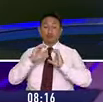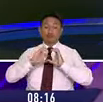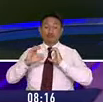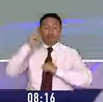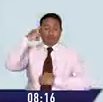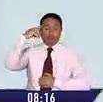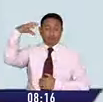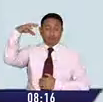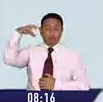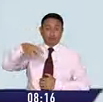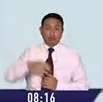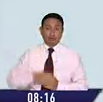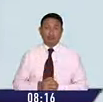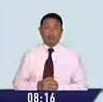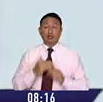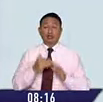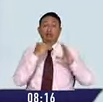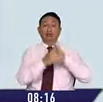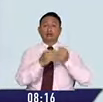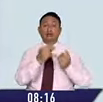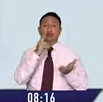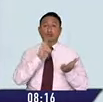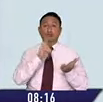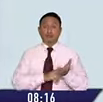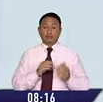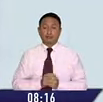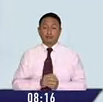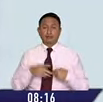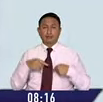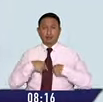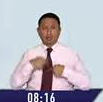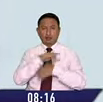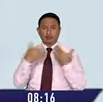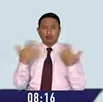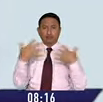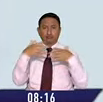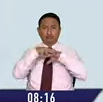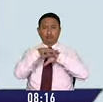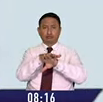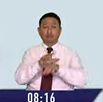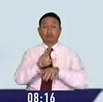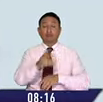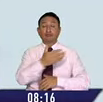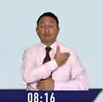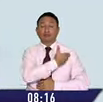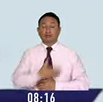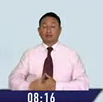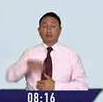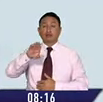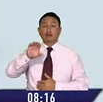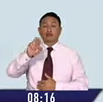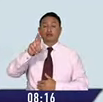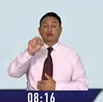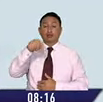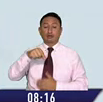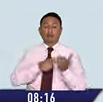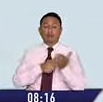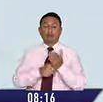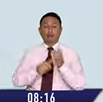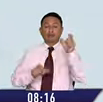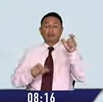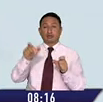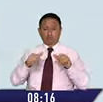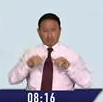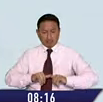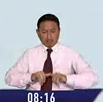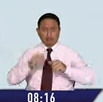pues ha enviado ya, dice, estamos más unidos que nunca. El vicepresidente Alfredo Borrero Vega, los ministros, todos seguimos trabajando